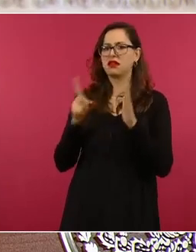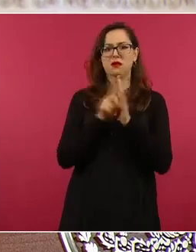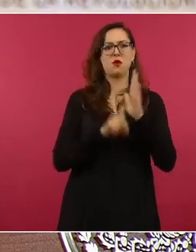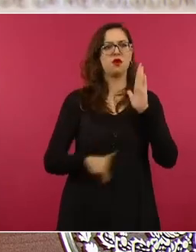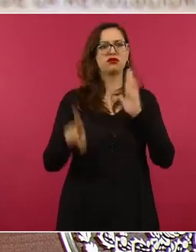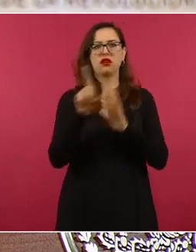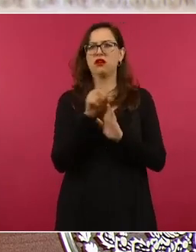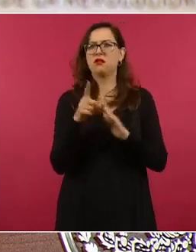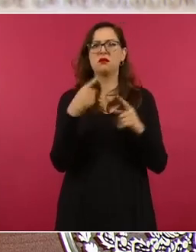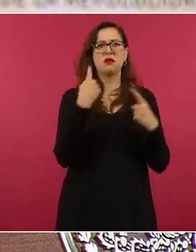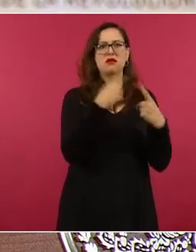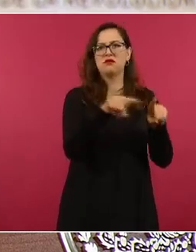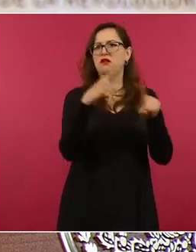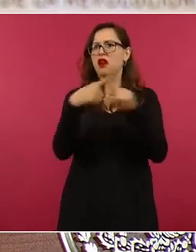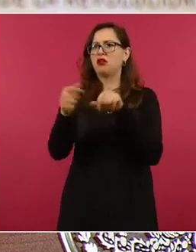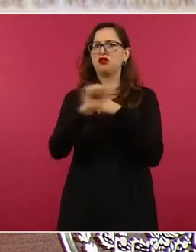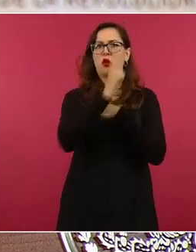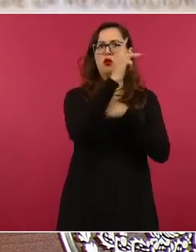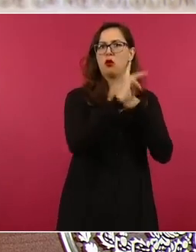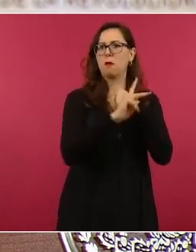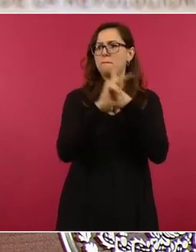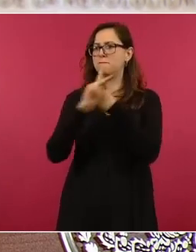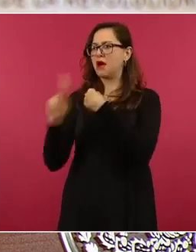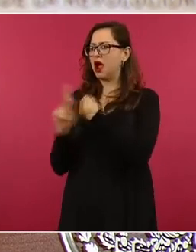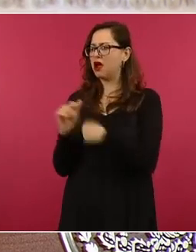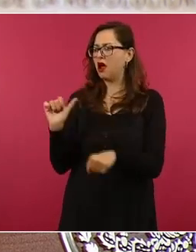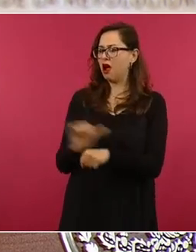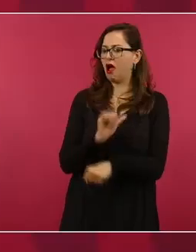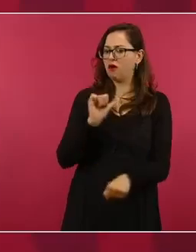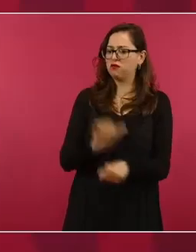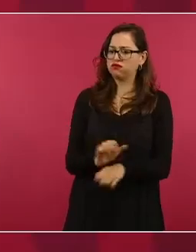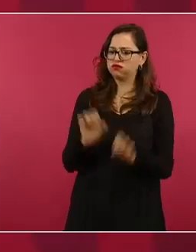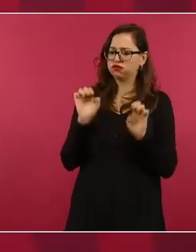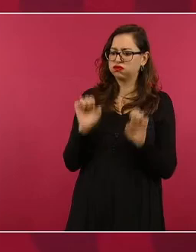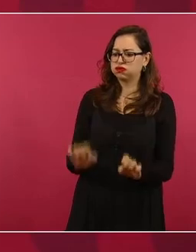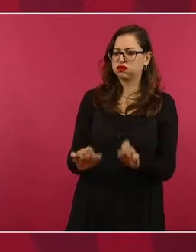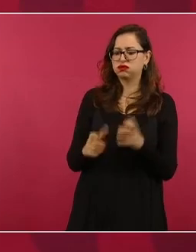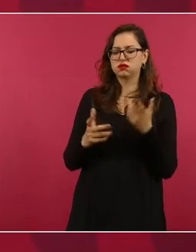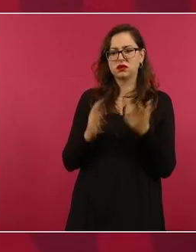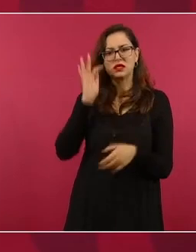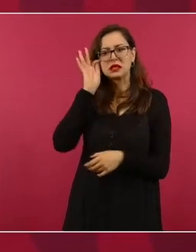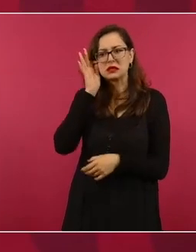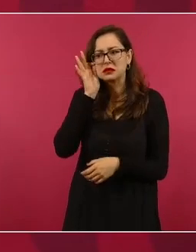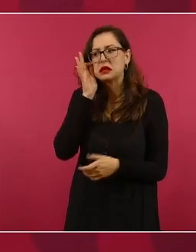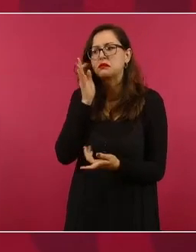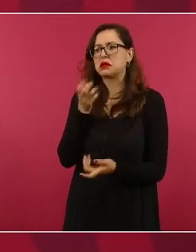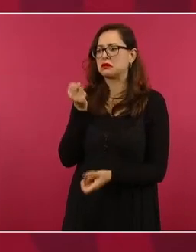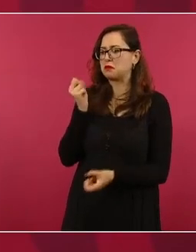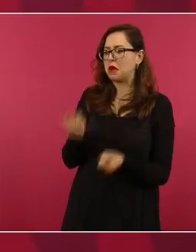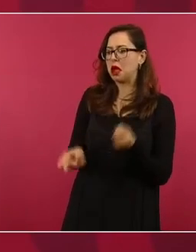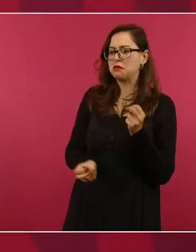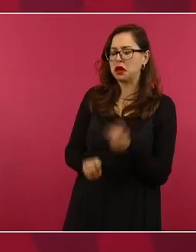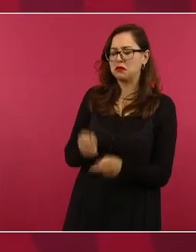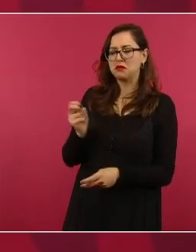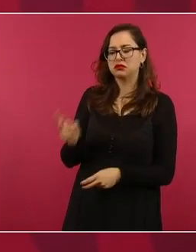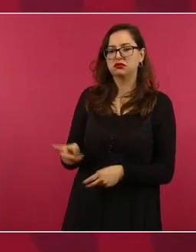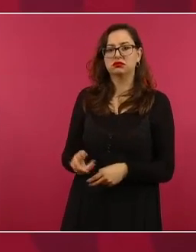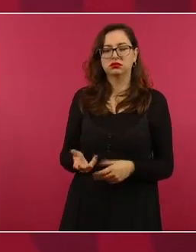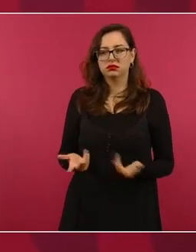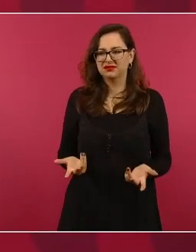carros último modelo, y viven colmados de atenciones, de privilegios,